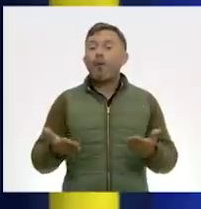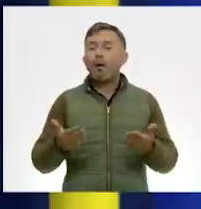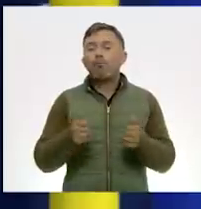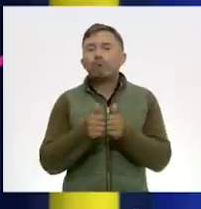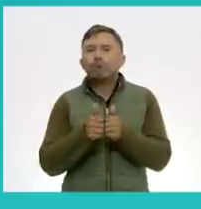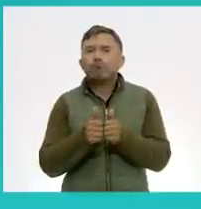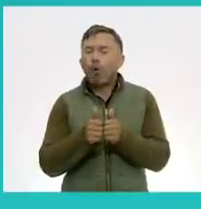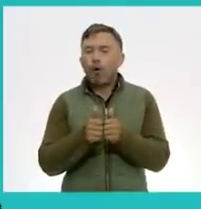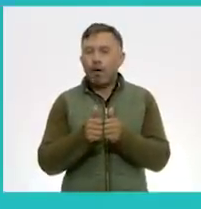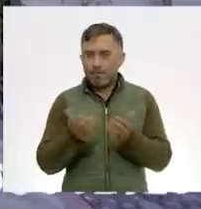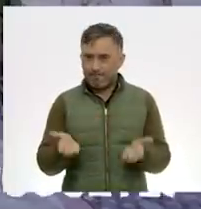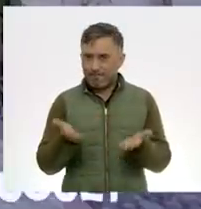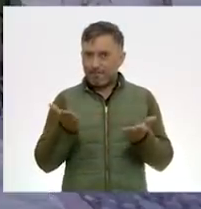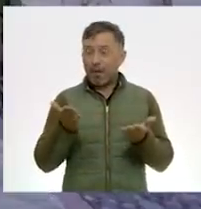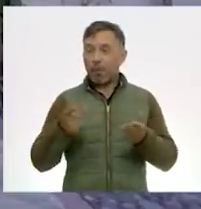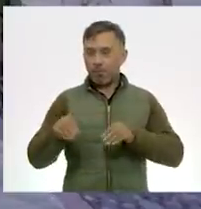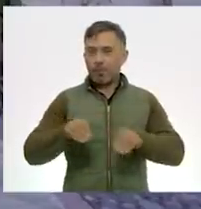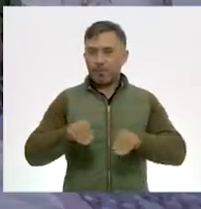movernos.